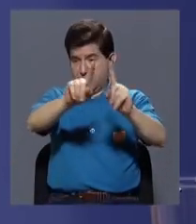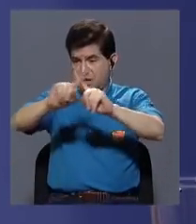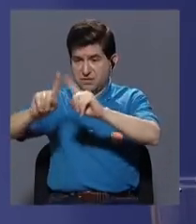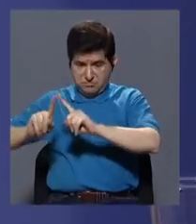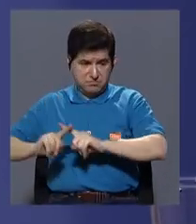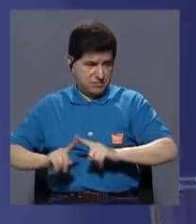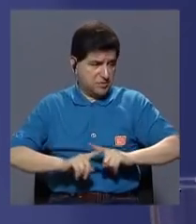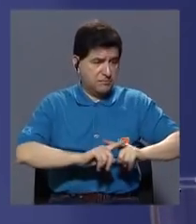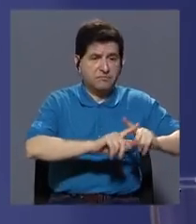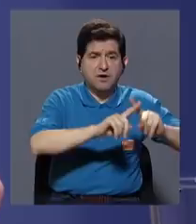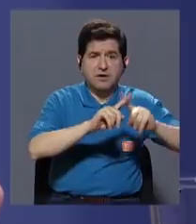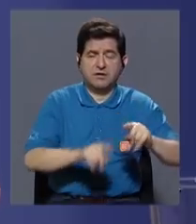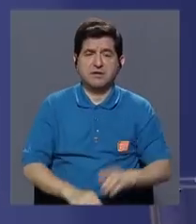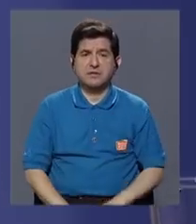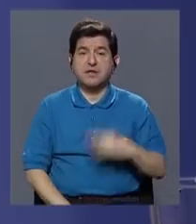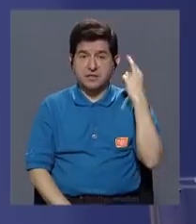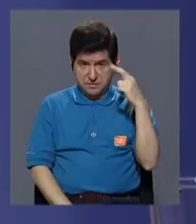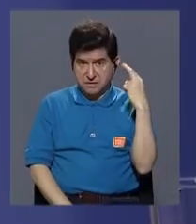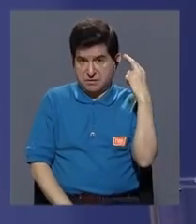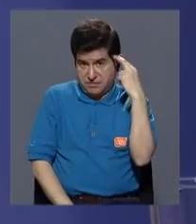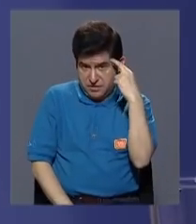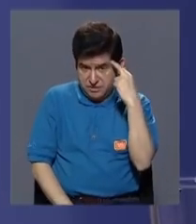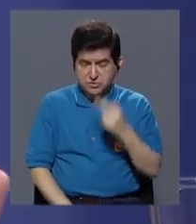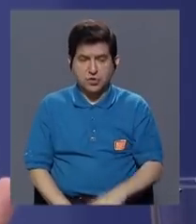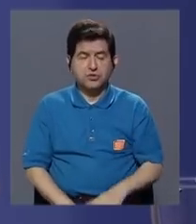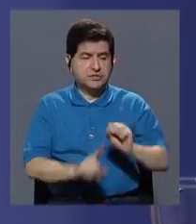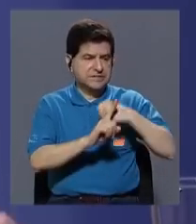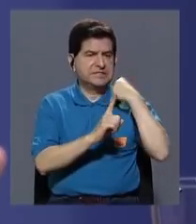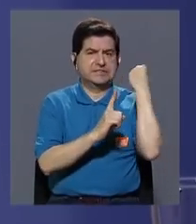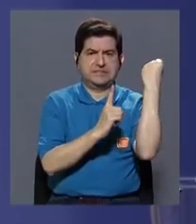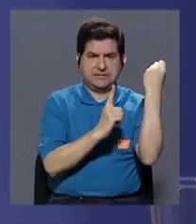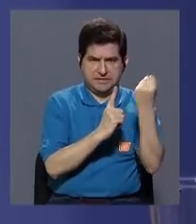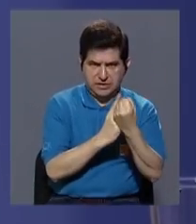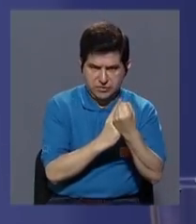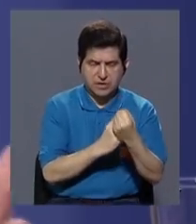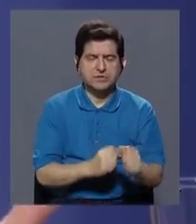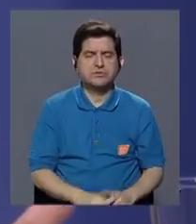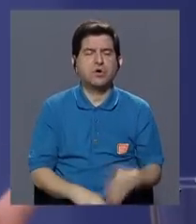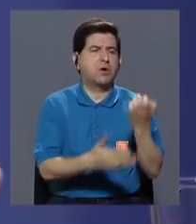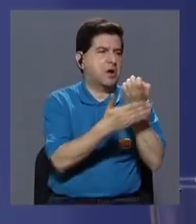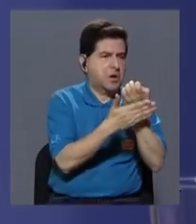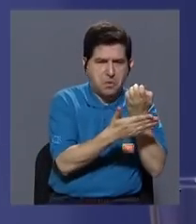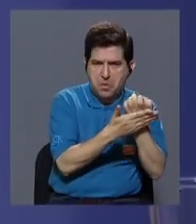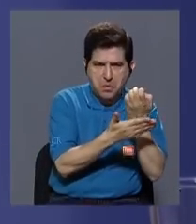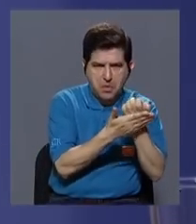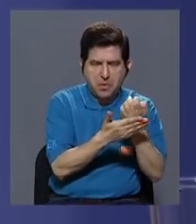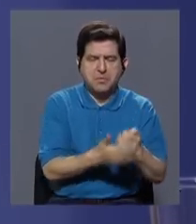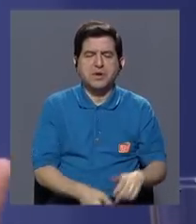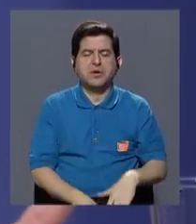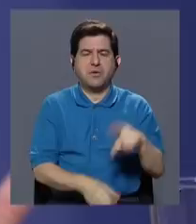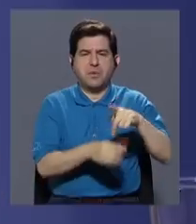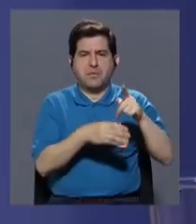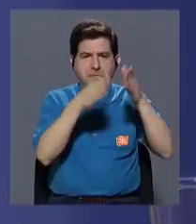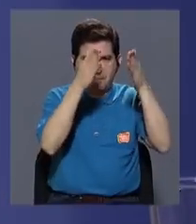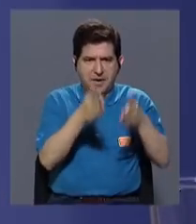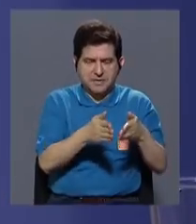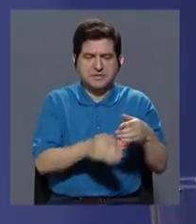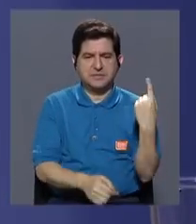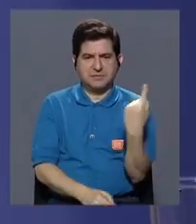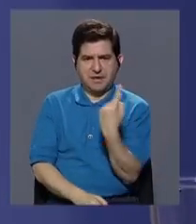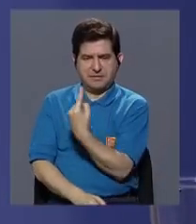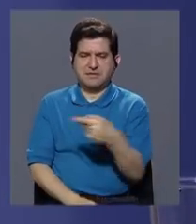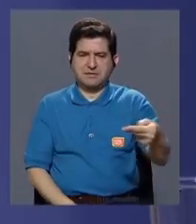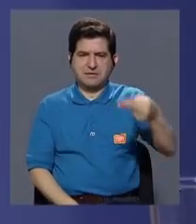distintas tanto por la por las condiciones socioeconómicas de las protagonistas de estas